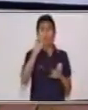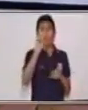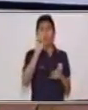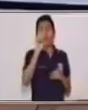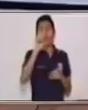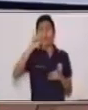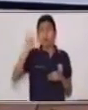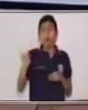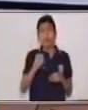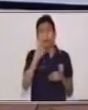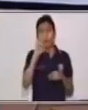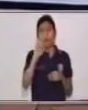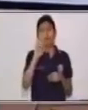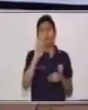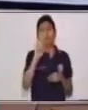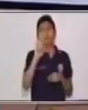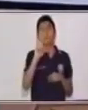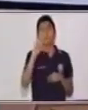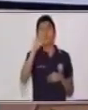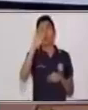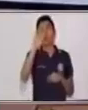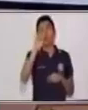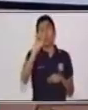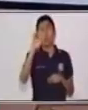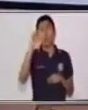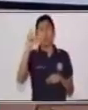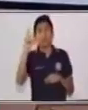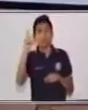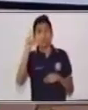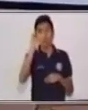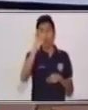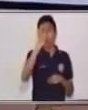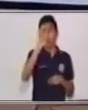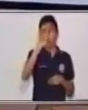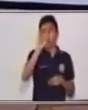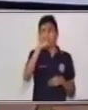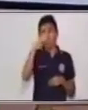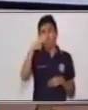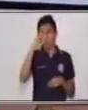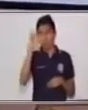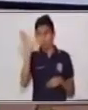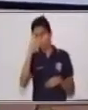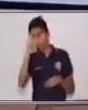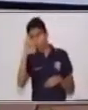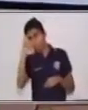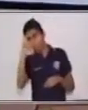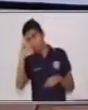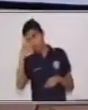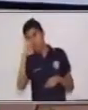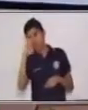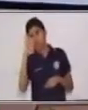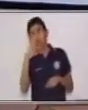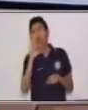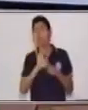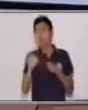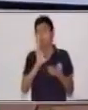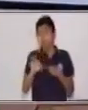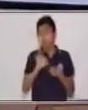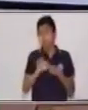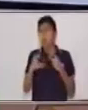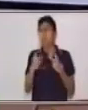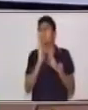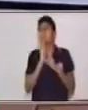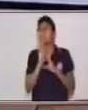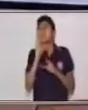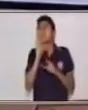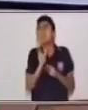directo. ¿Sí? ¿A quién no le aceptaron? A los estudiantes. Función sintáctica que responde